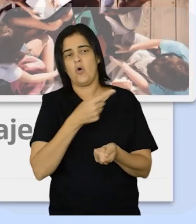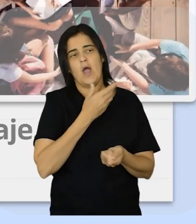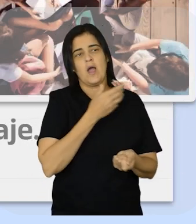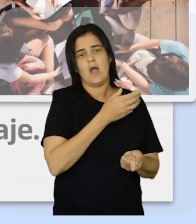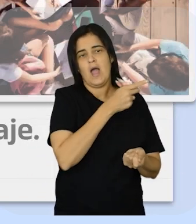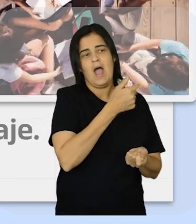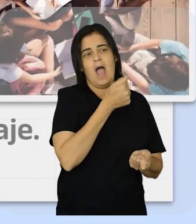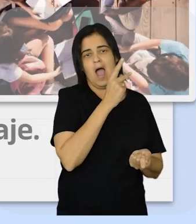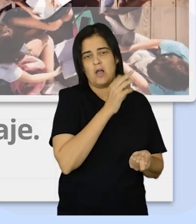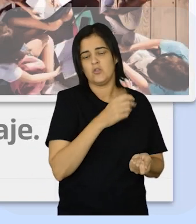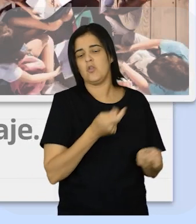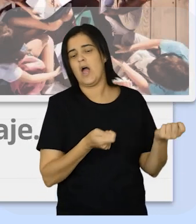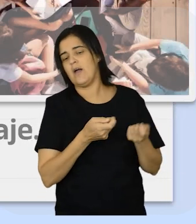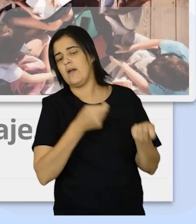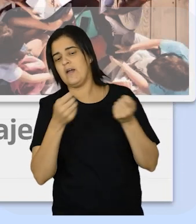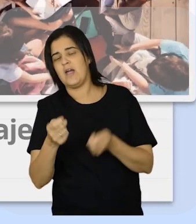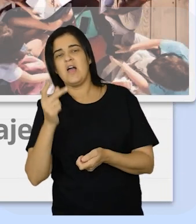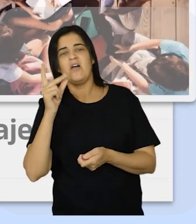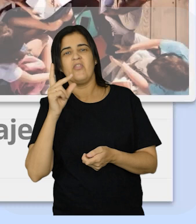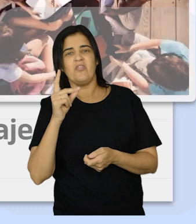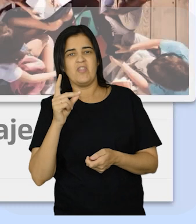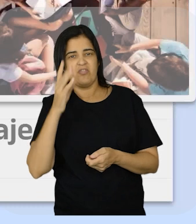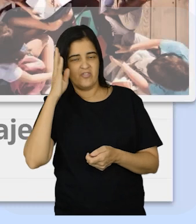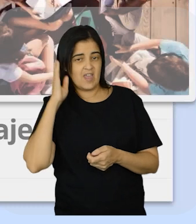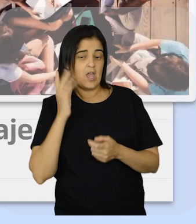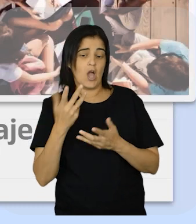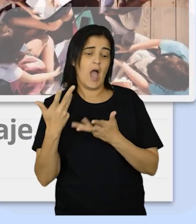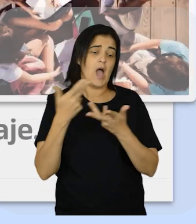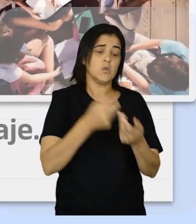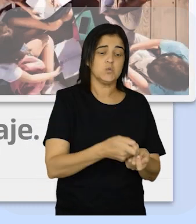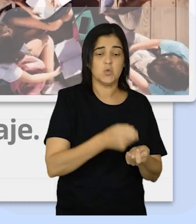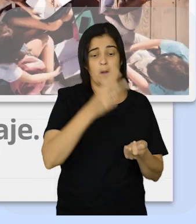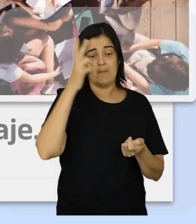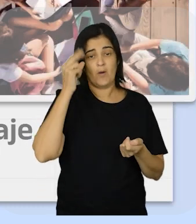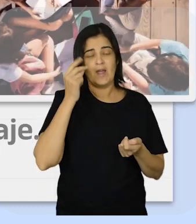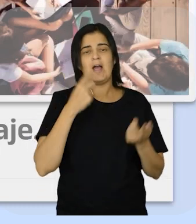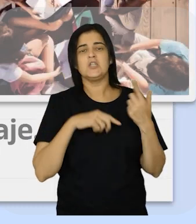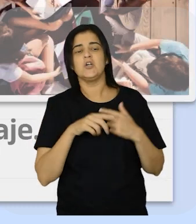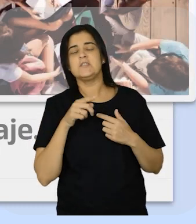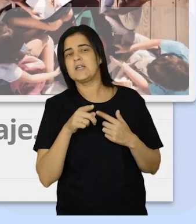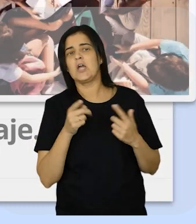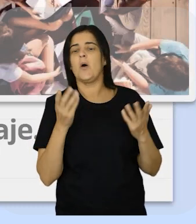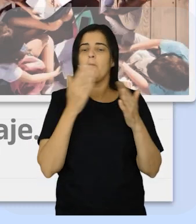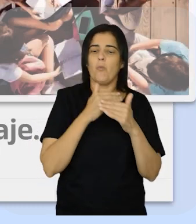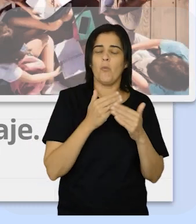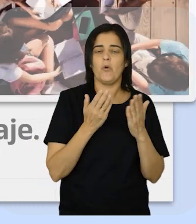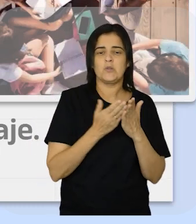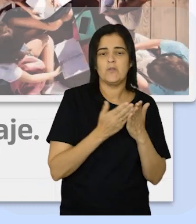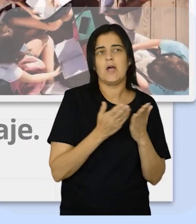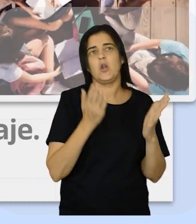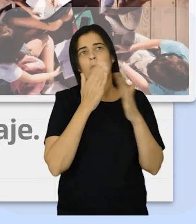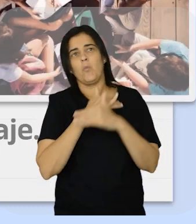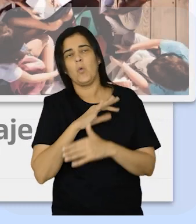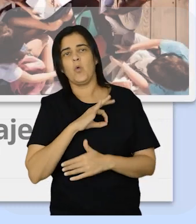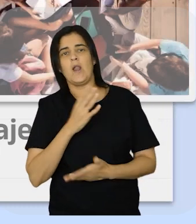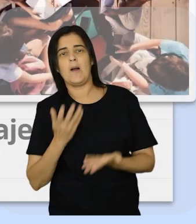ayudó a María Eugenia. Entonces, claro, tuvo otras cosas que llevaron a que no pudiera estudiar o a que no pudiera hacer la prueba o